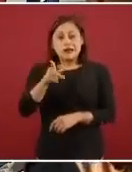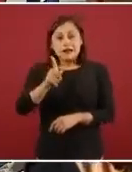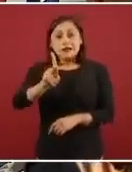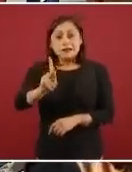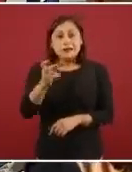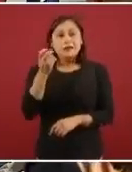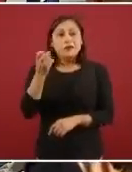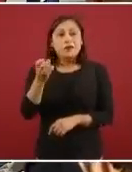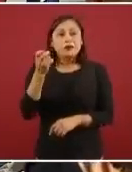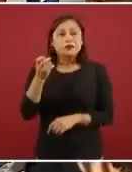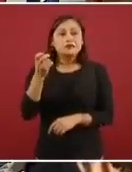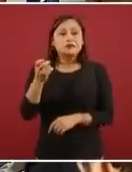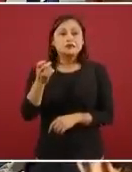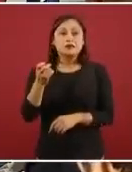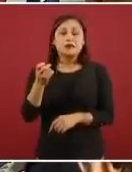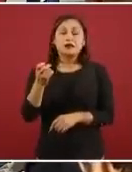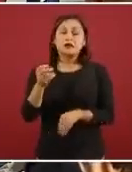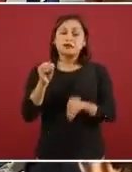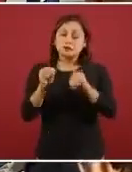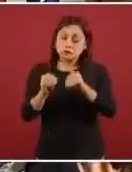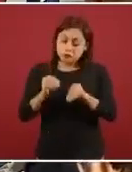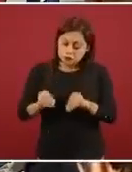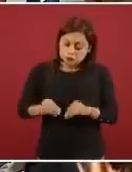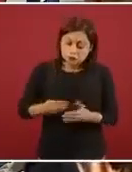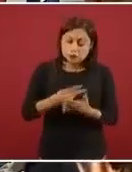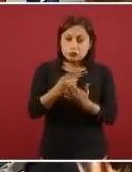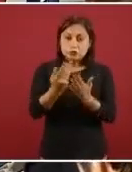quiero que se tenga